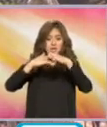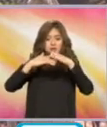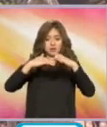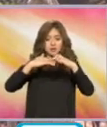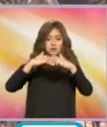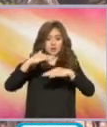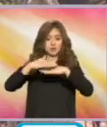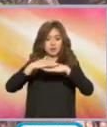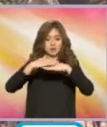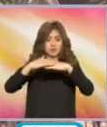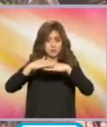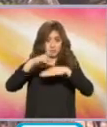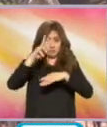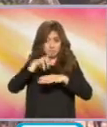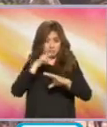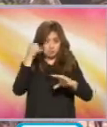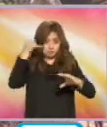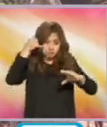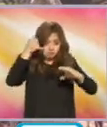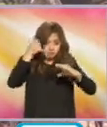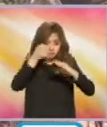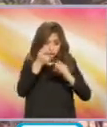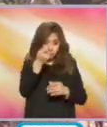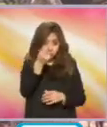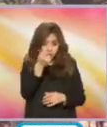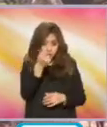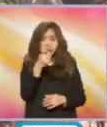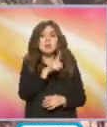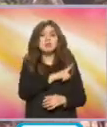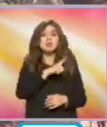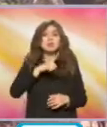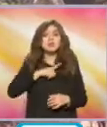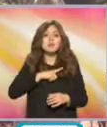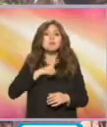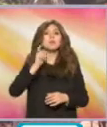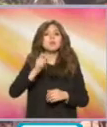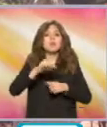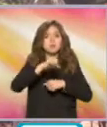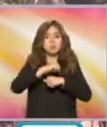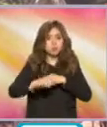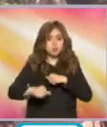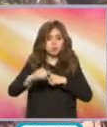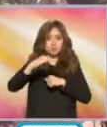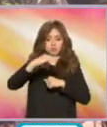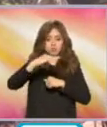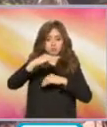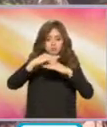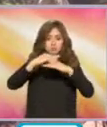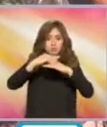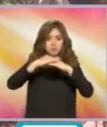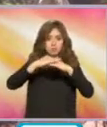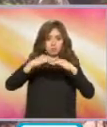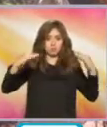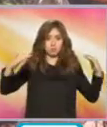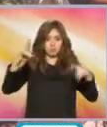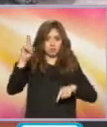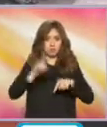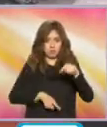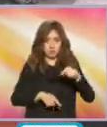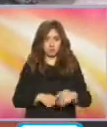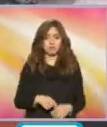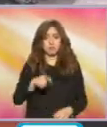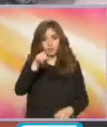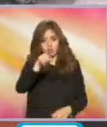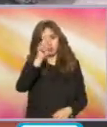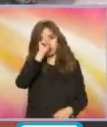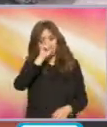es profundo, vaya. claro. Entonces se tiene que retirar, cuando es con cirugía, se retiran las dos capas por completo. Tú recomiendas que la